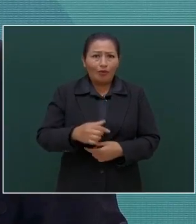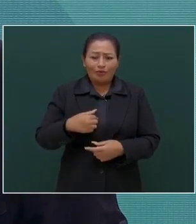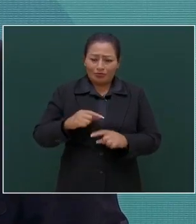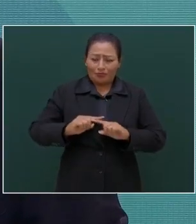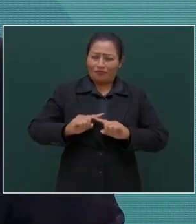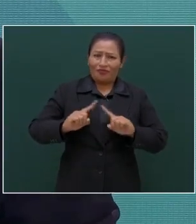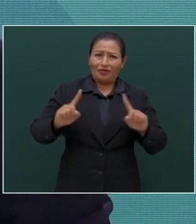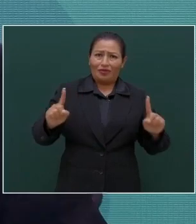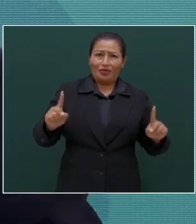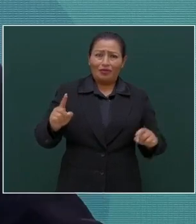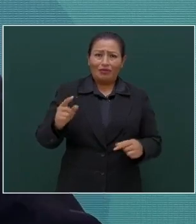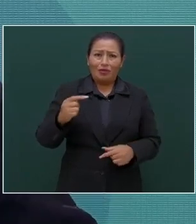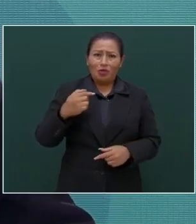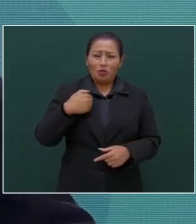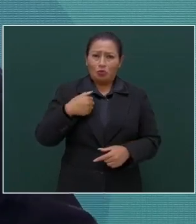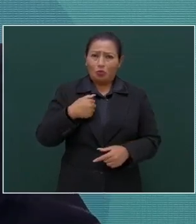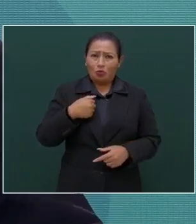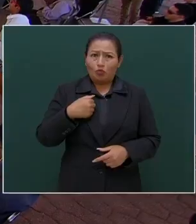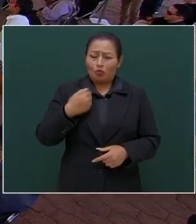no se ordena